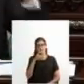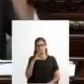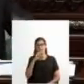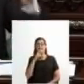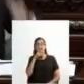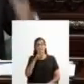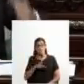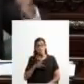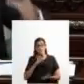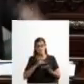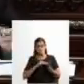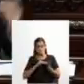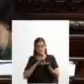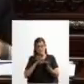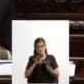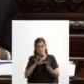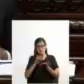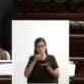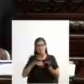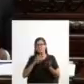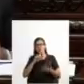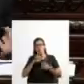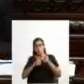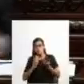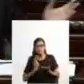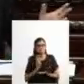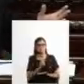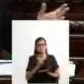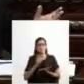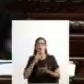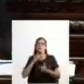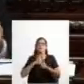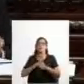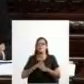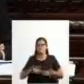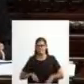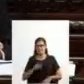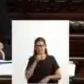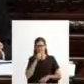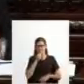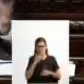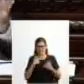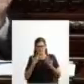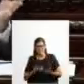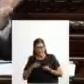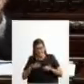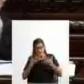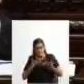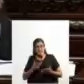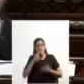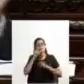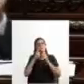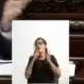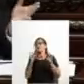del director de la Oficina Nacional del Servicio Civil entró sin concurso de ascriptos en el Ministerio del Interior. ¿Qué quieren? Esto es lo que la gente